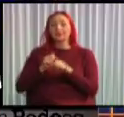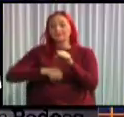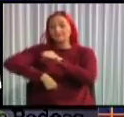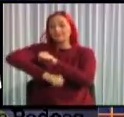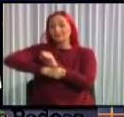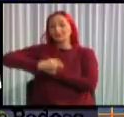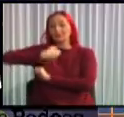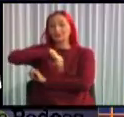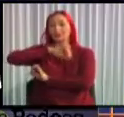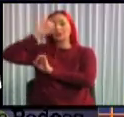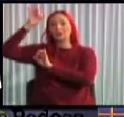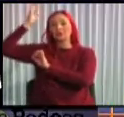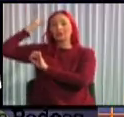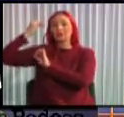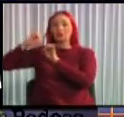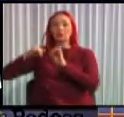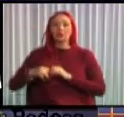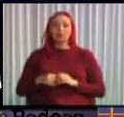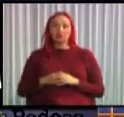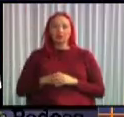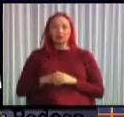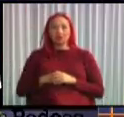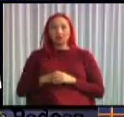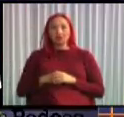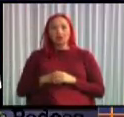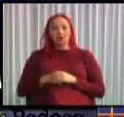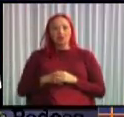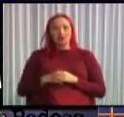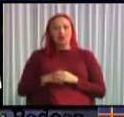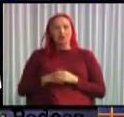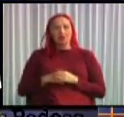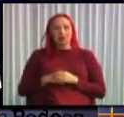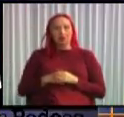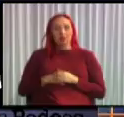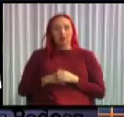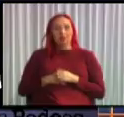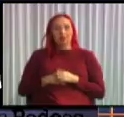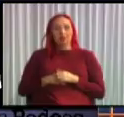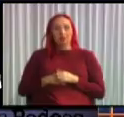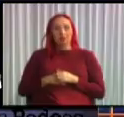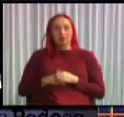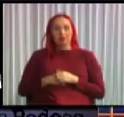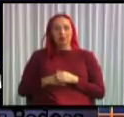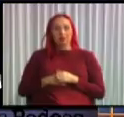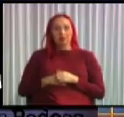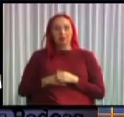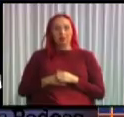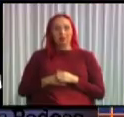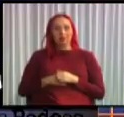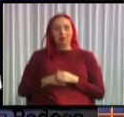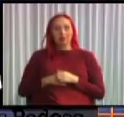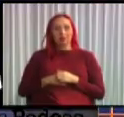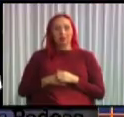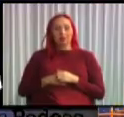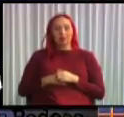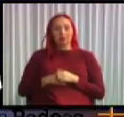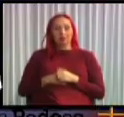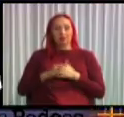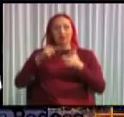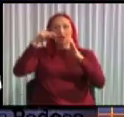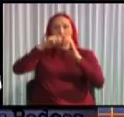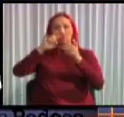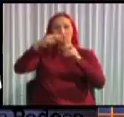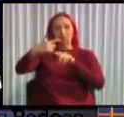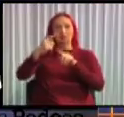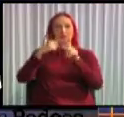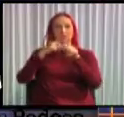en fútbol nosotros jugábamos lo que llamaban jupitas, que era Pepita dale doble, era cuando se la volvían, entonces usted el gol valía doble, entonces usted